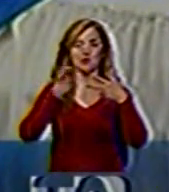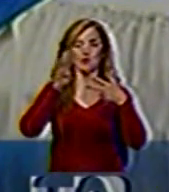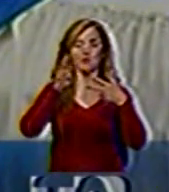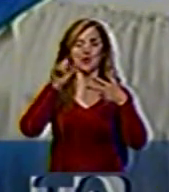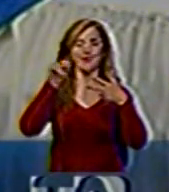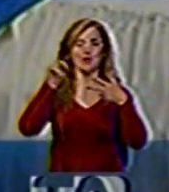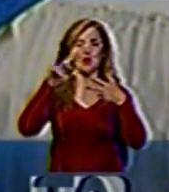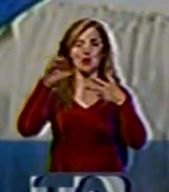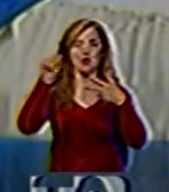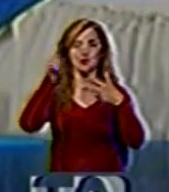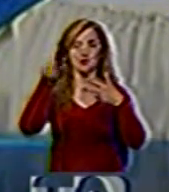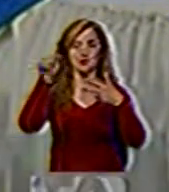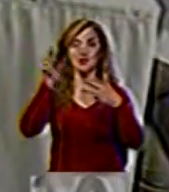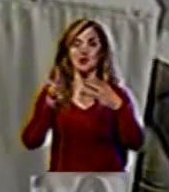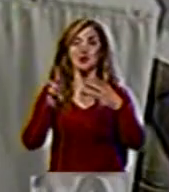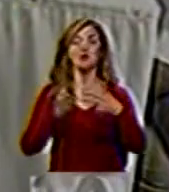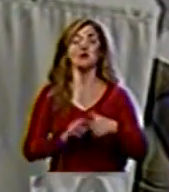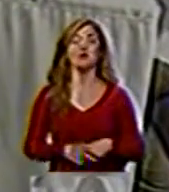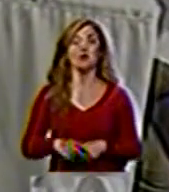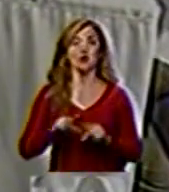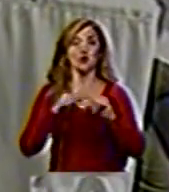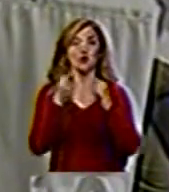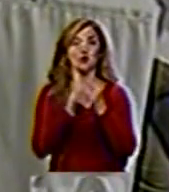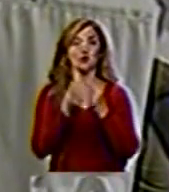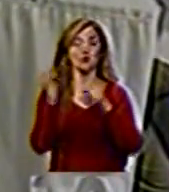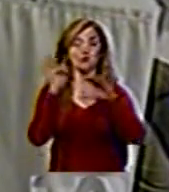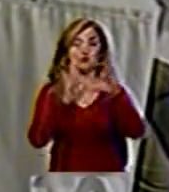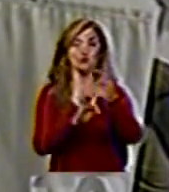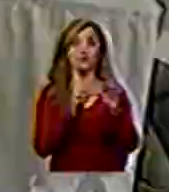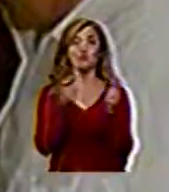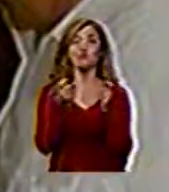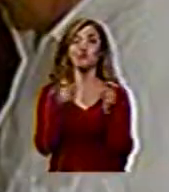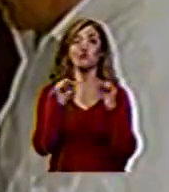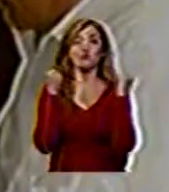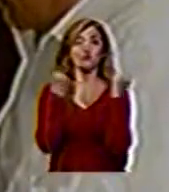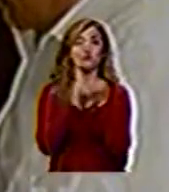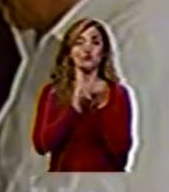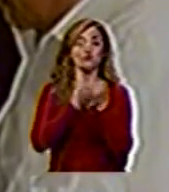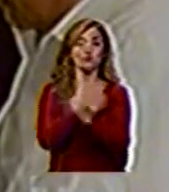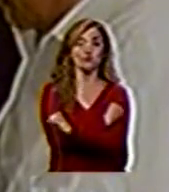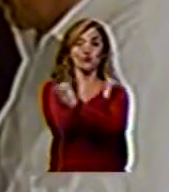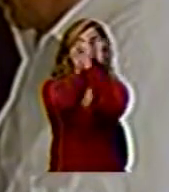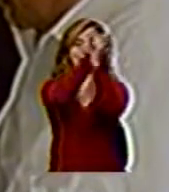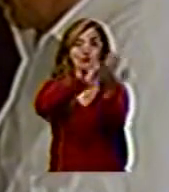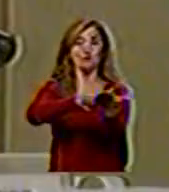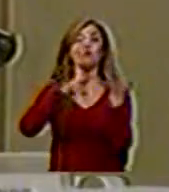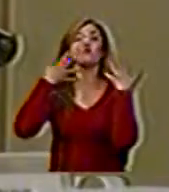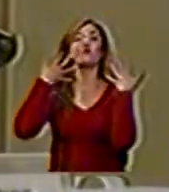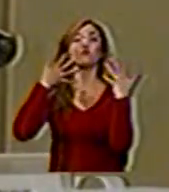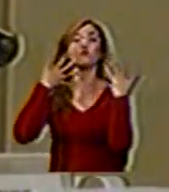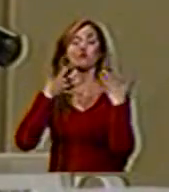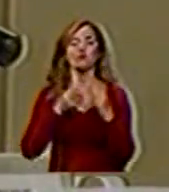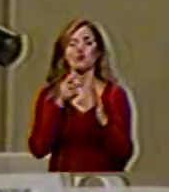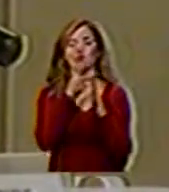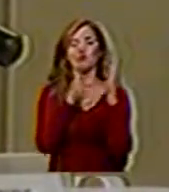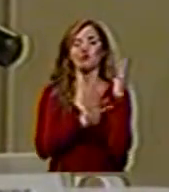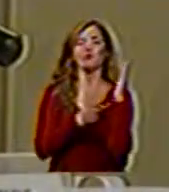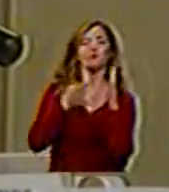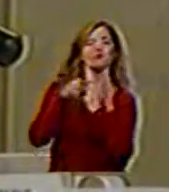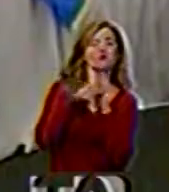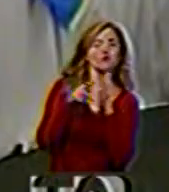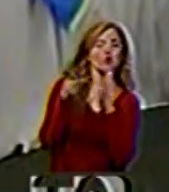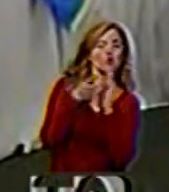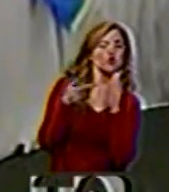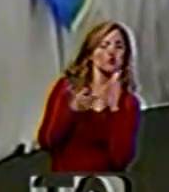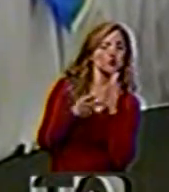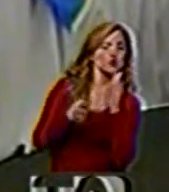Benalcázar Zubía. El Pleno del Consejo de Participación Ciudadana y Control Social sesionó esta mañana en Guayaquil y dentro del orden del día uno de sus